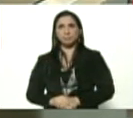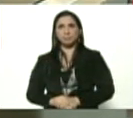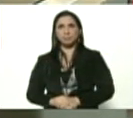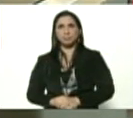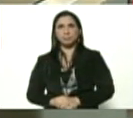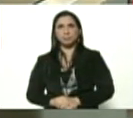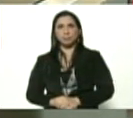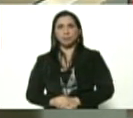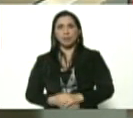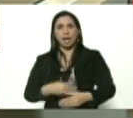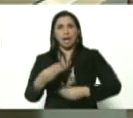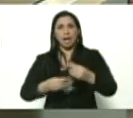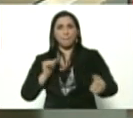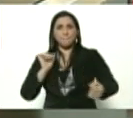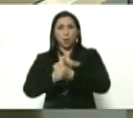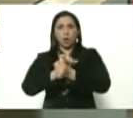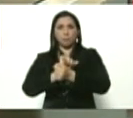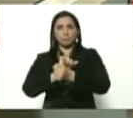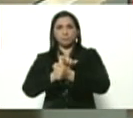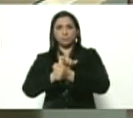Y iban a ser detenidos,